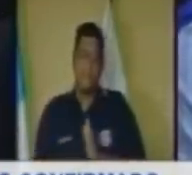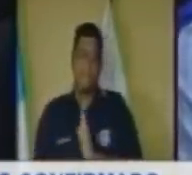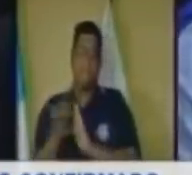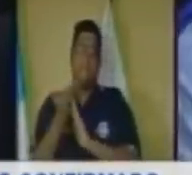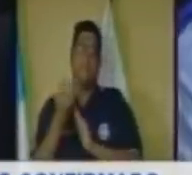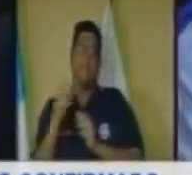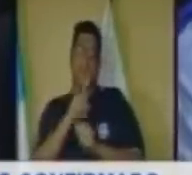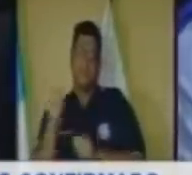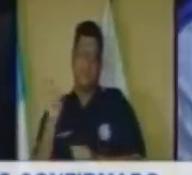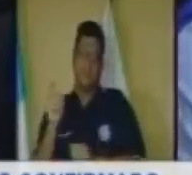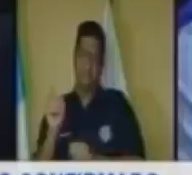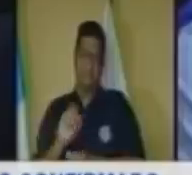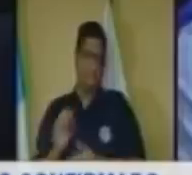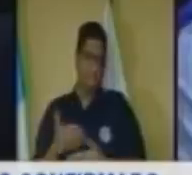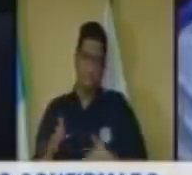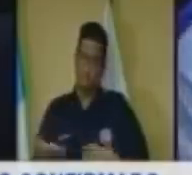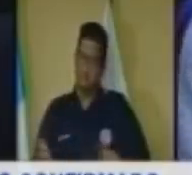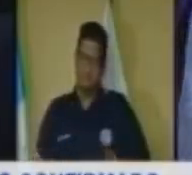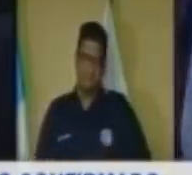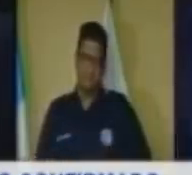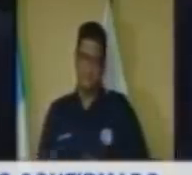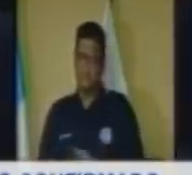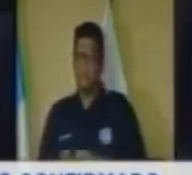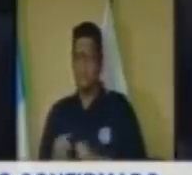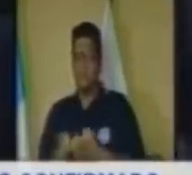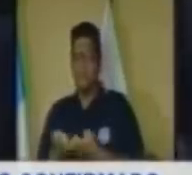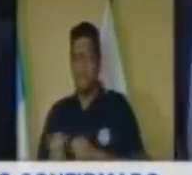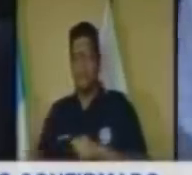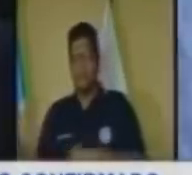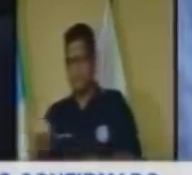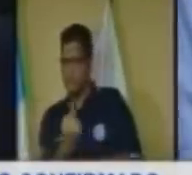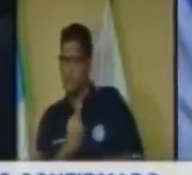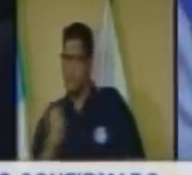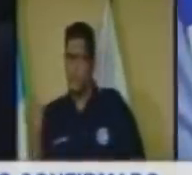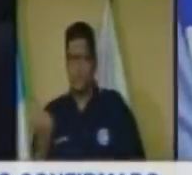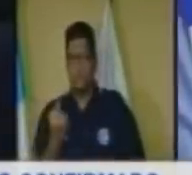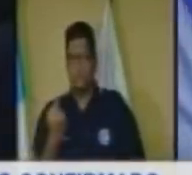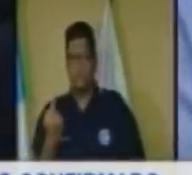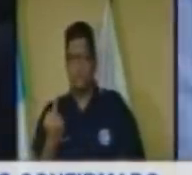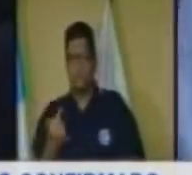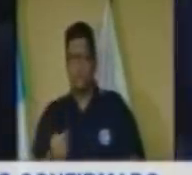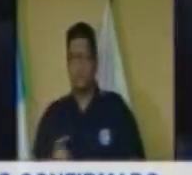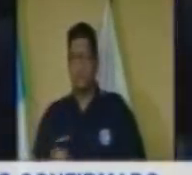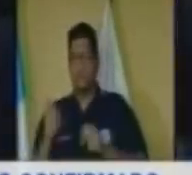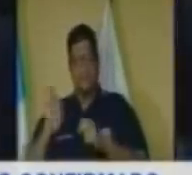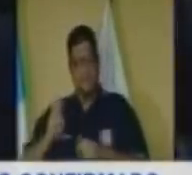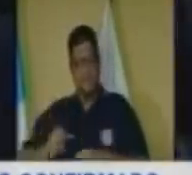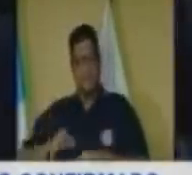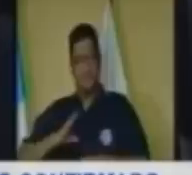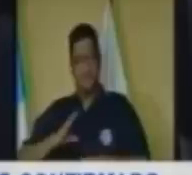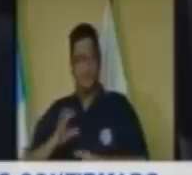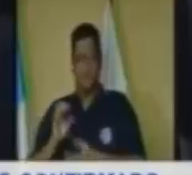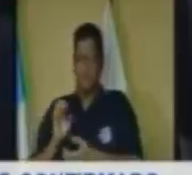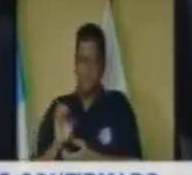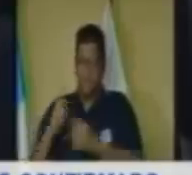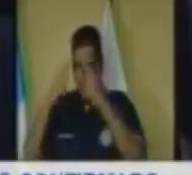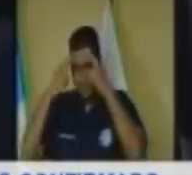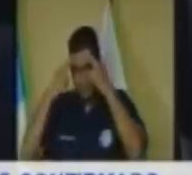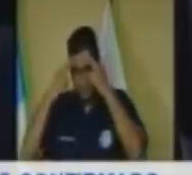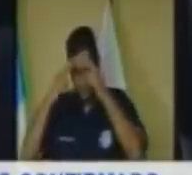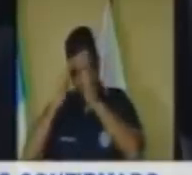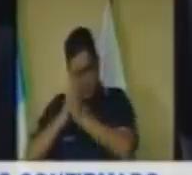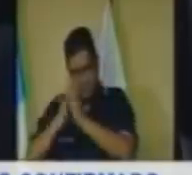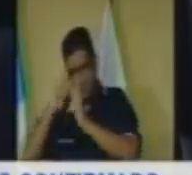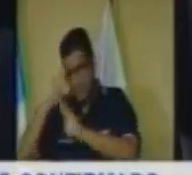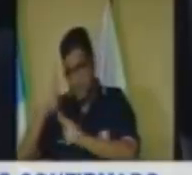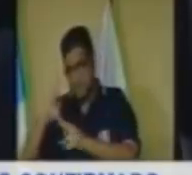es evitar la aglomeración. Incluso hoy fue el primer clásico que se llevó a cabo, que todo el